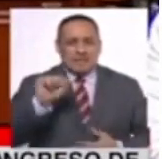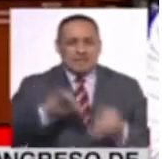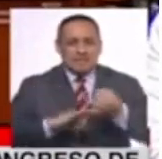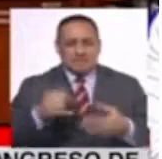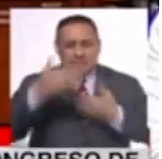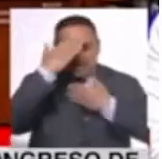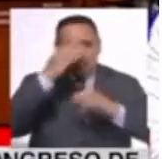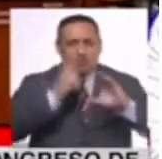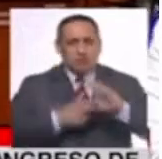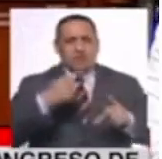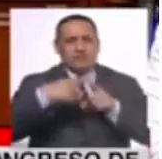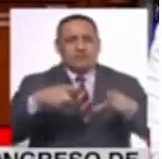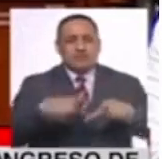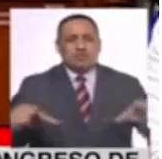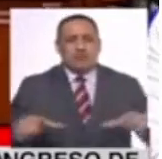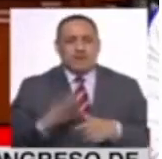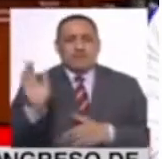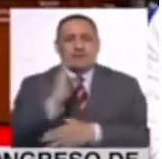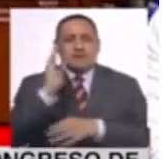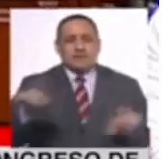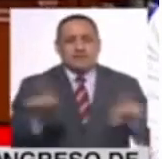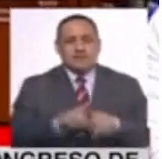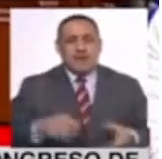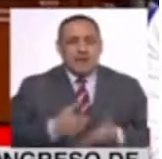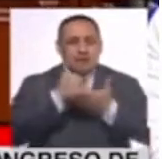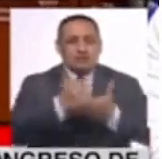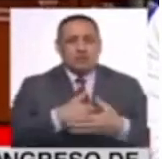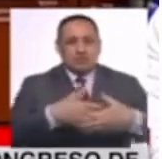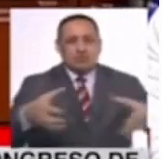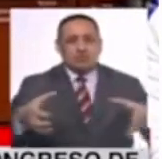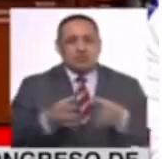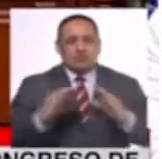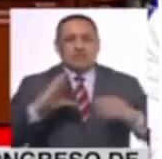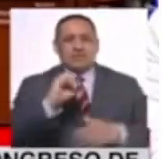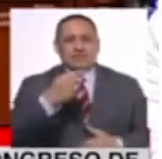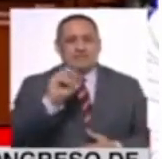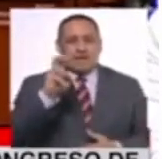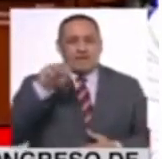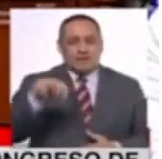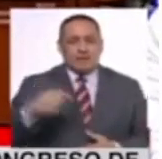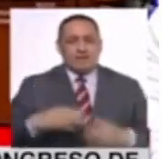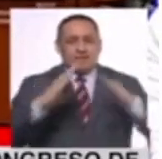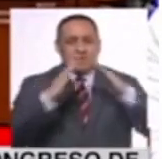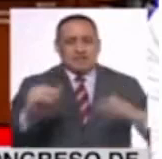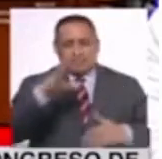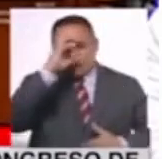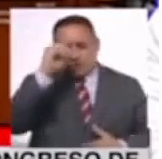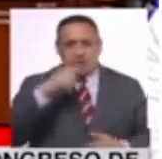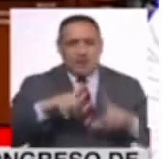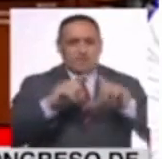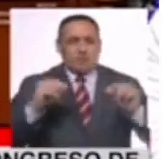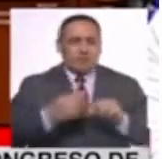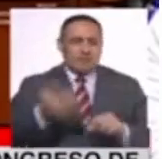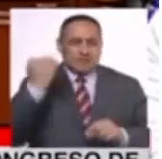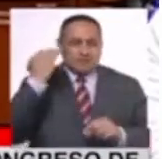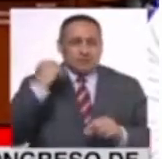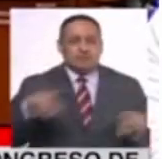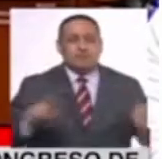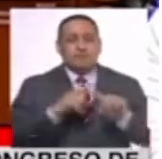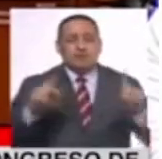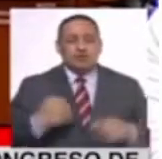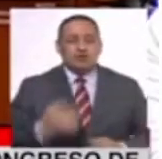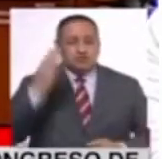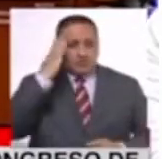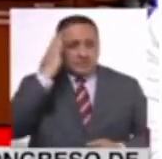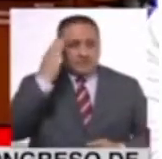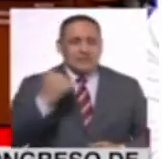el terrorismo en zonas de emergencia y el rescate de rehenes en la operación Chavín de Huántar. Pero señores, soy consciente que